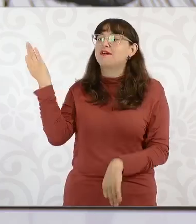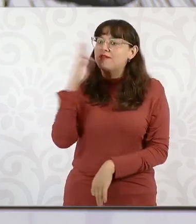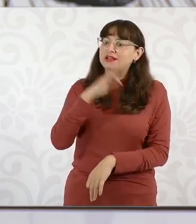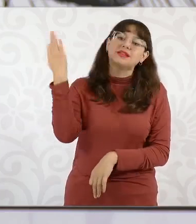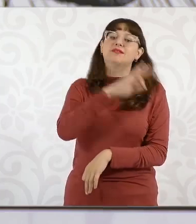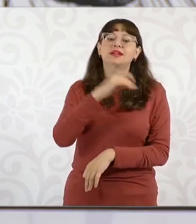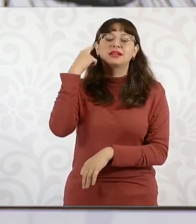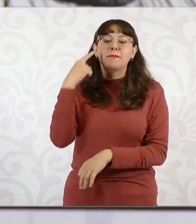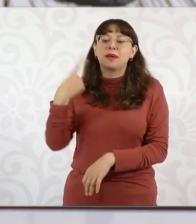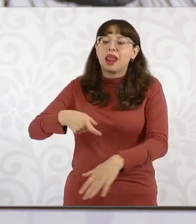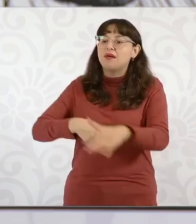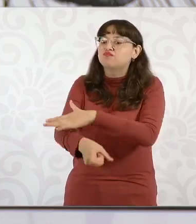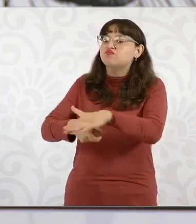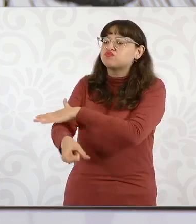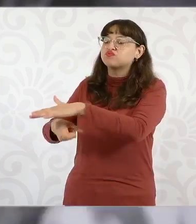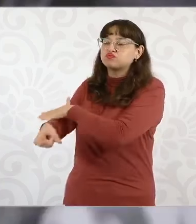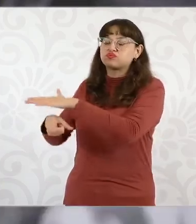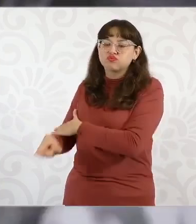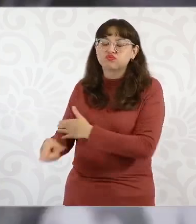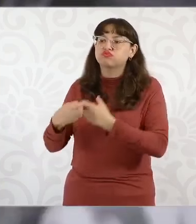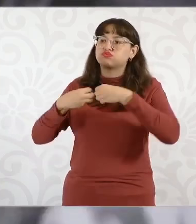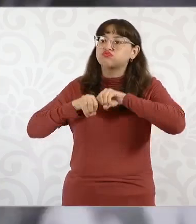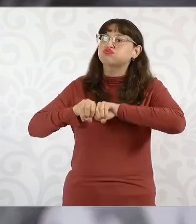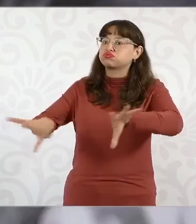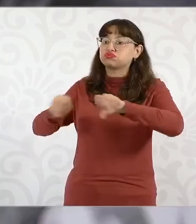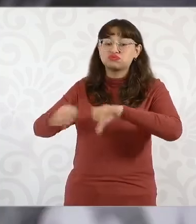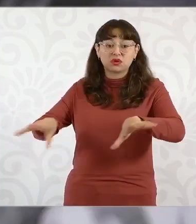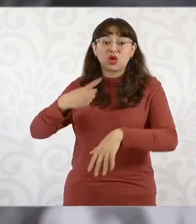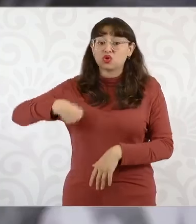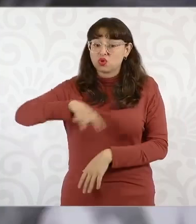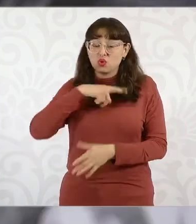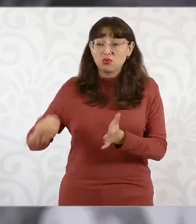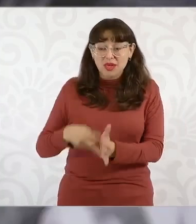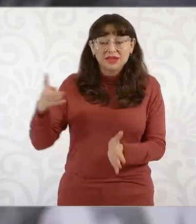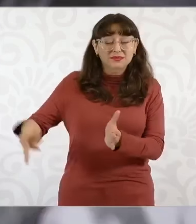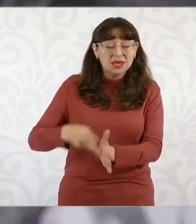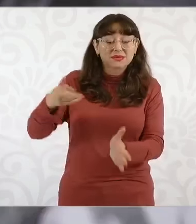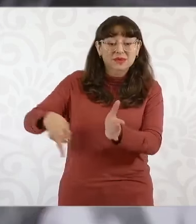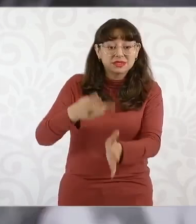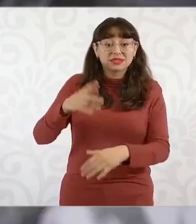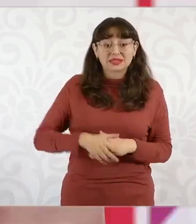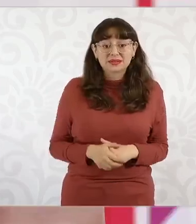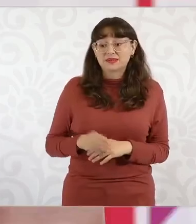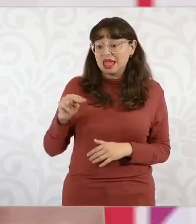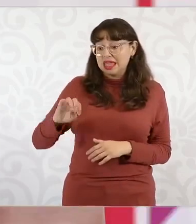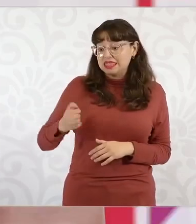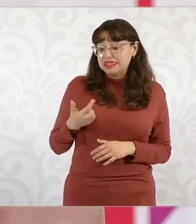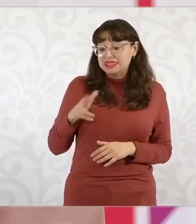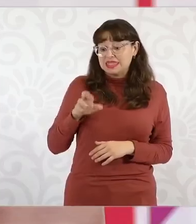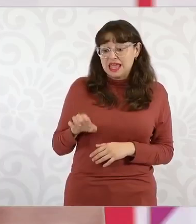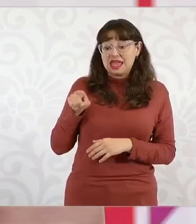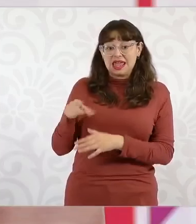opinión a partir de dinero, que el propio Negre denunció, no, el propio Negre